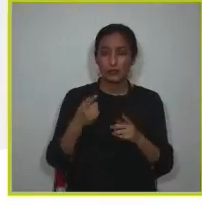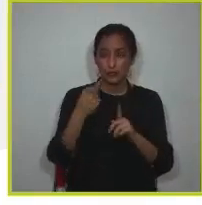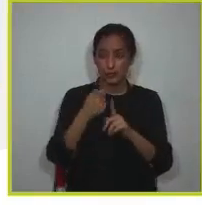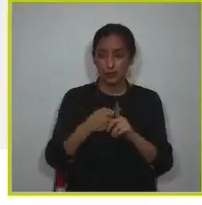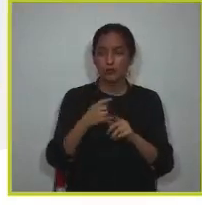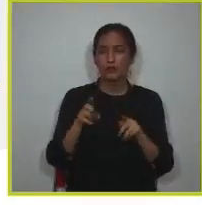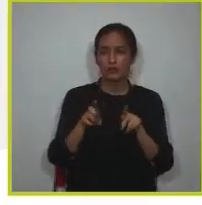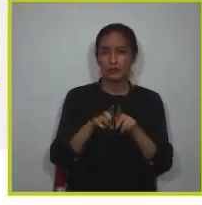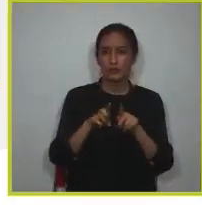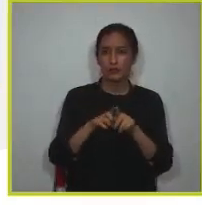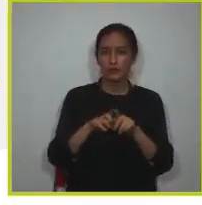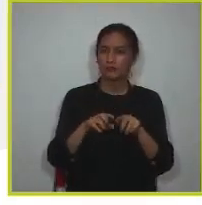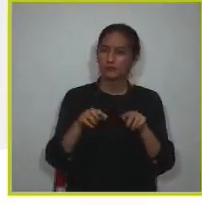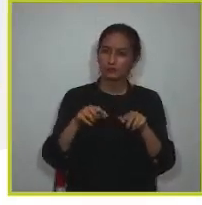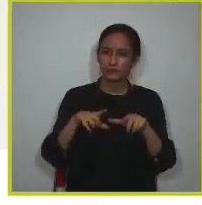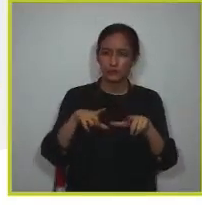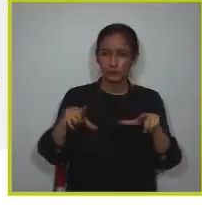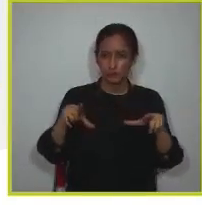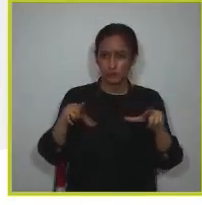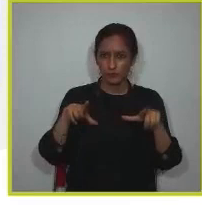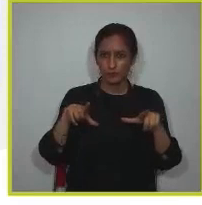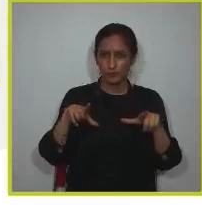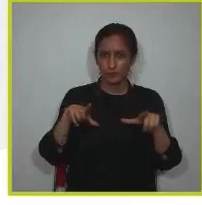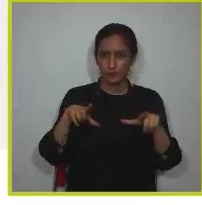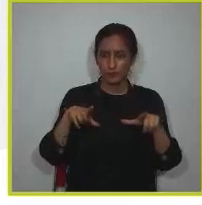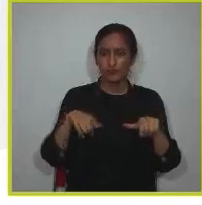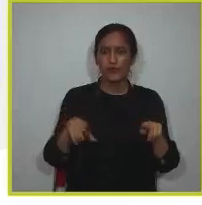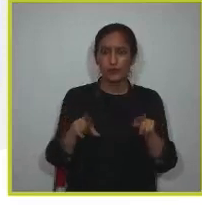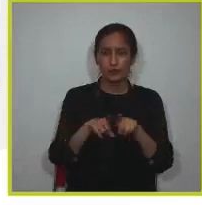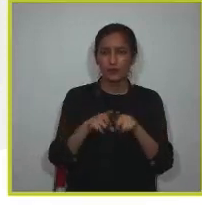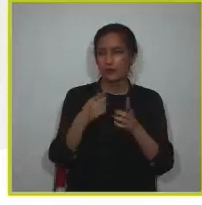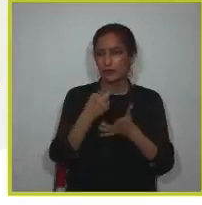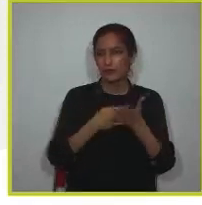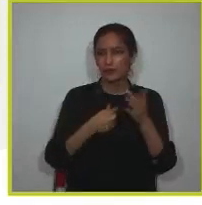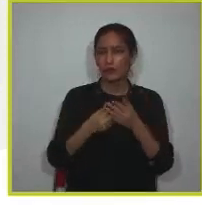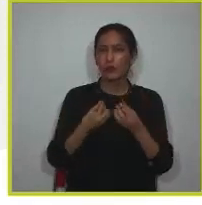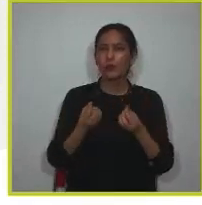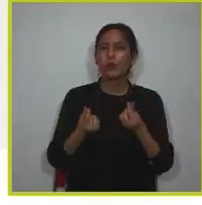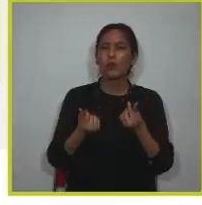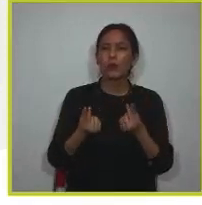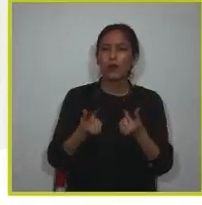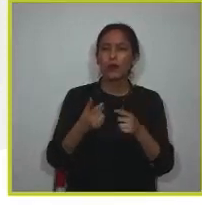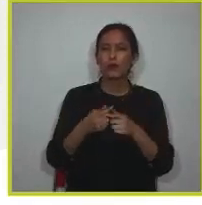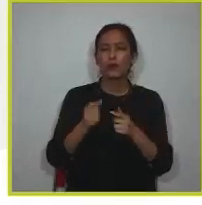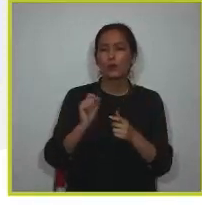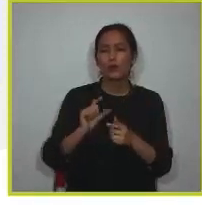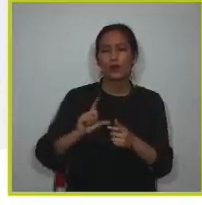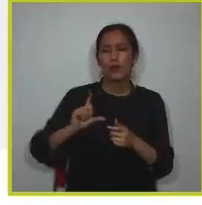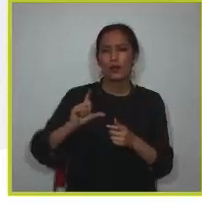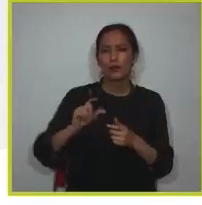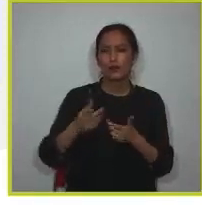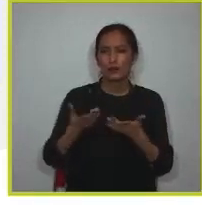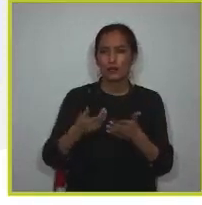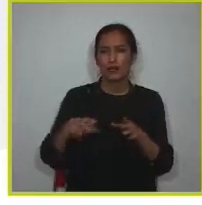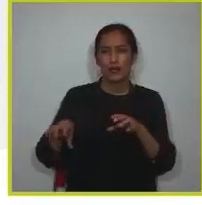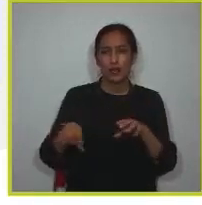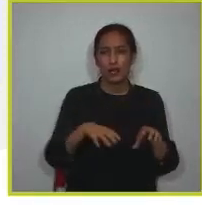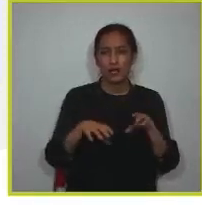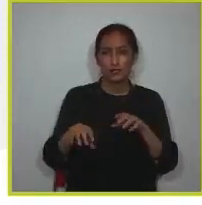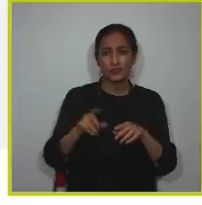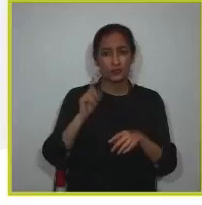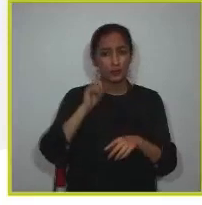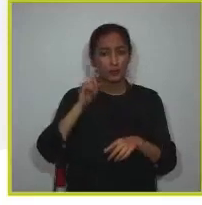a nivel de la determinación de cuánto cuán costoso puede realmente llegar a ser